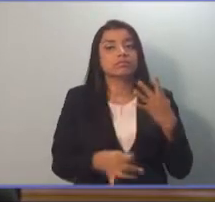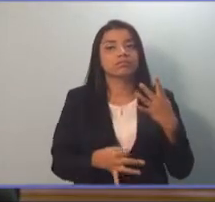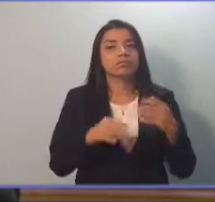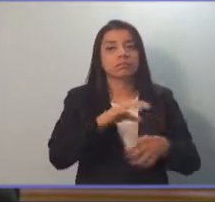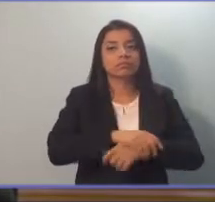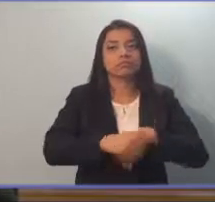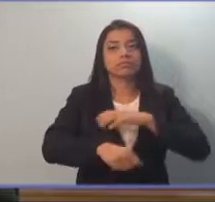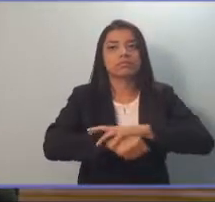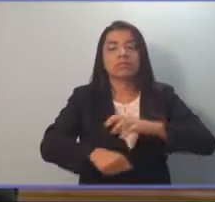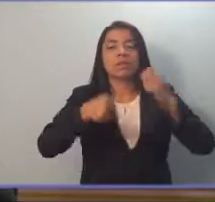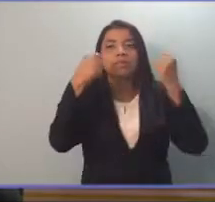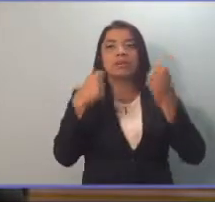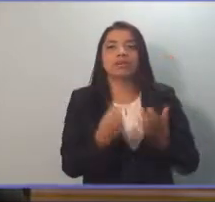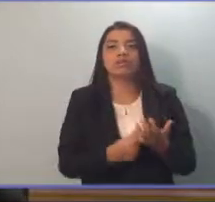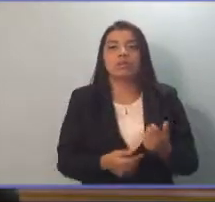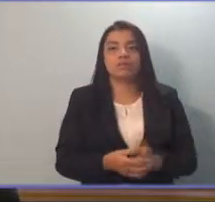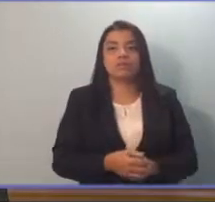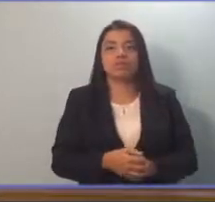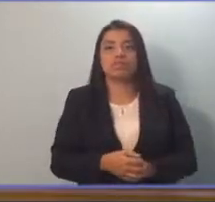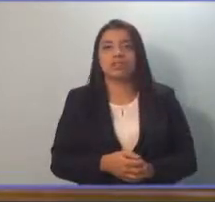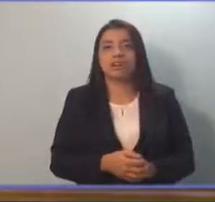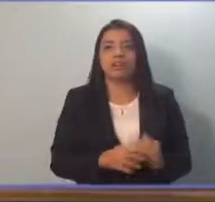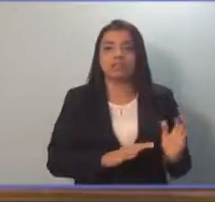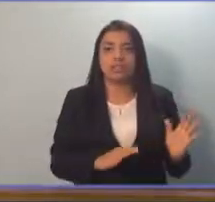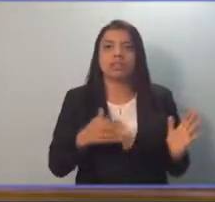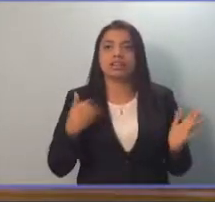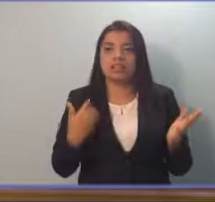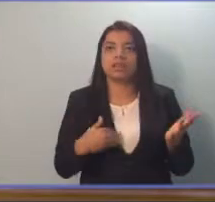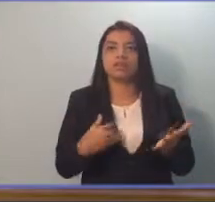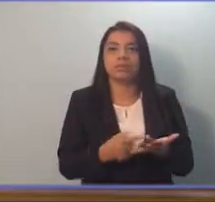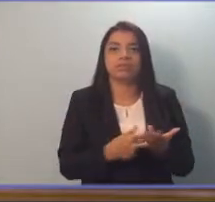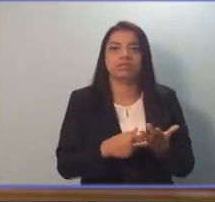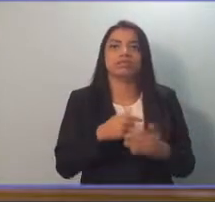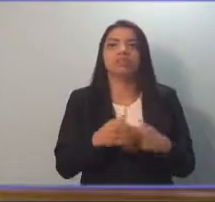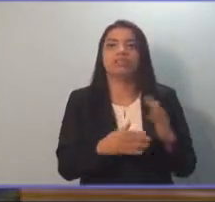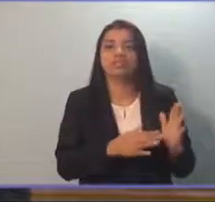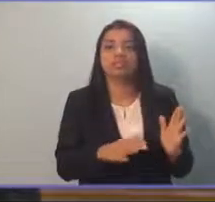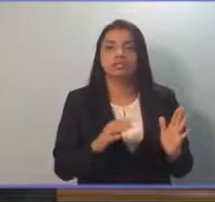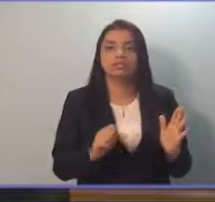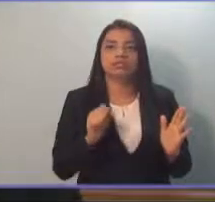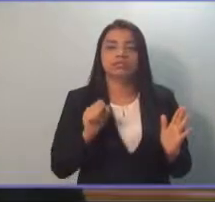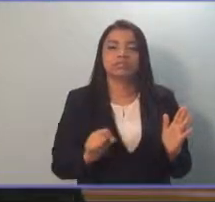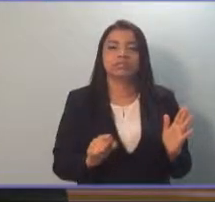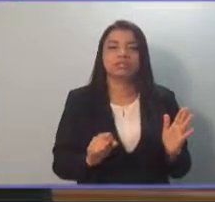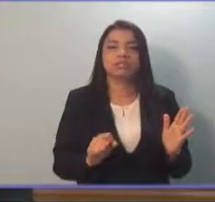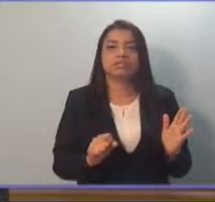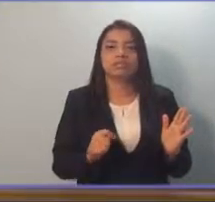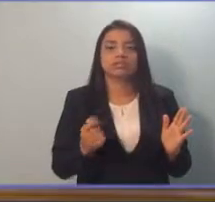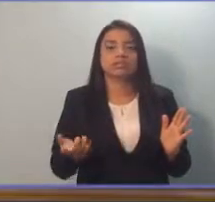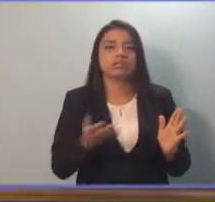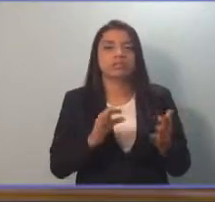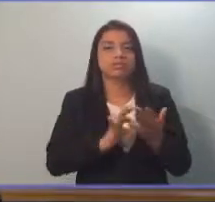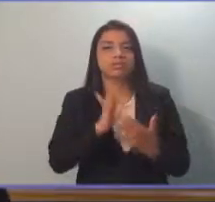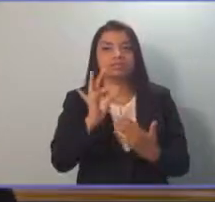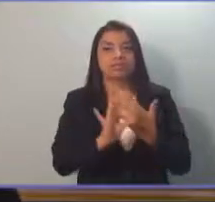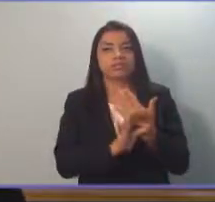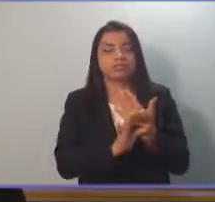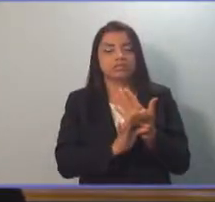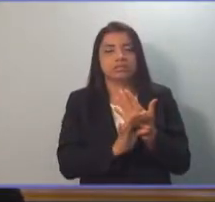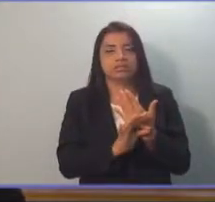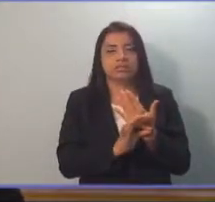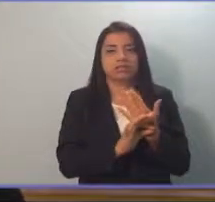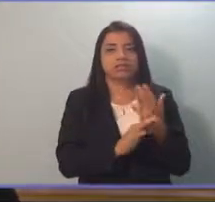ya a través de la creación de la Unidad de Libertad Asistida, estamos ya en el impulso de programas en medio abierto